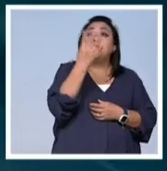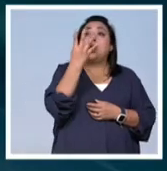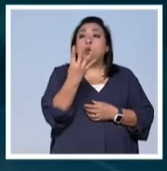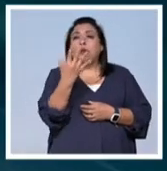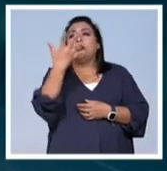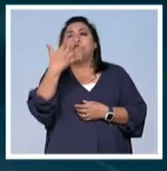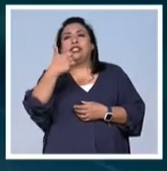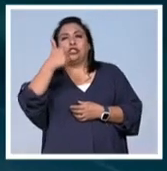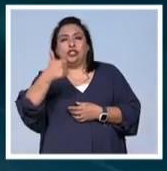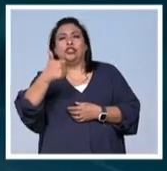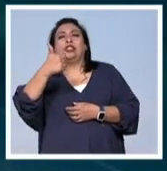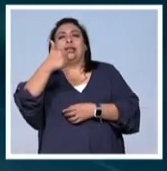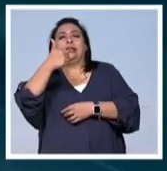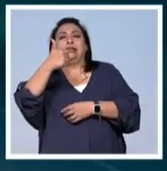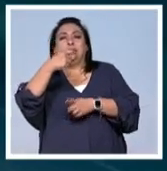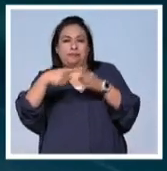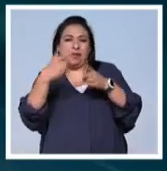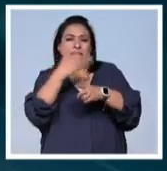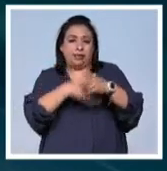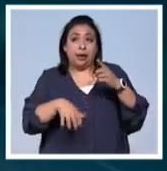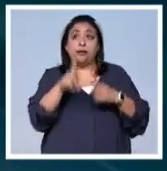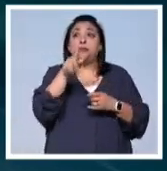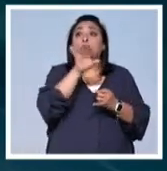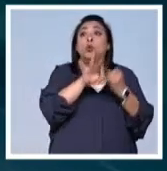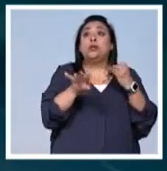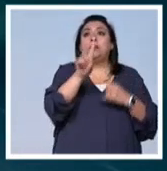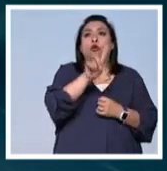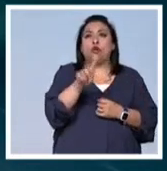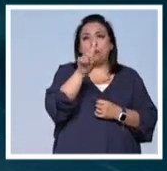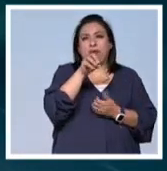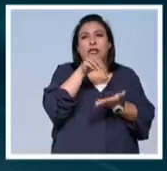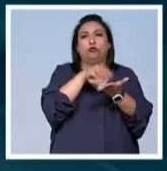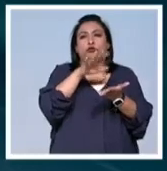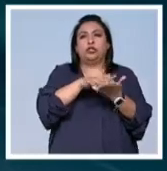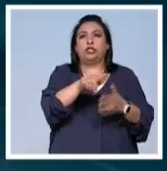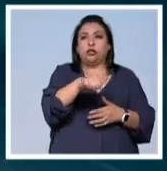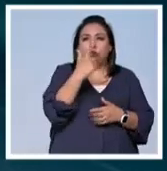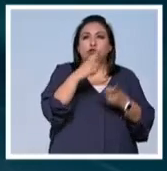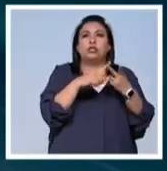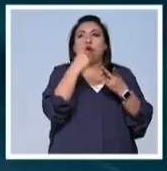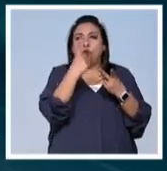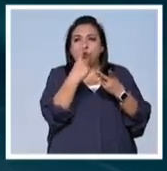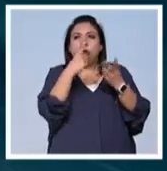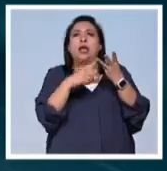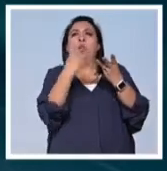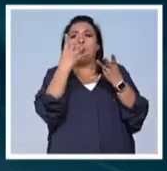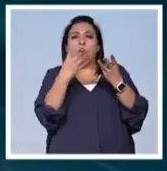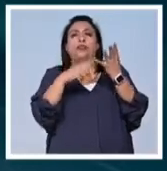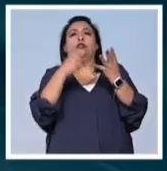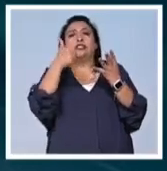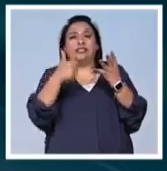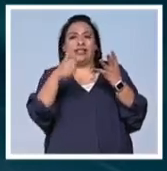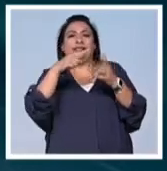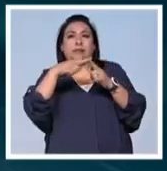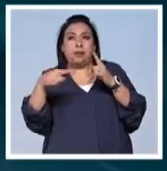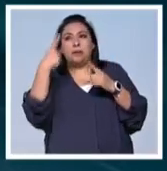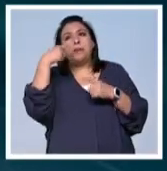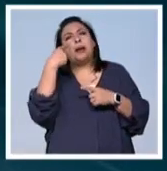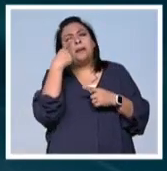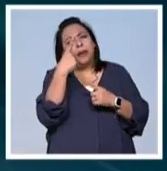5 y a las 6:30 por último los domingos las citas a las 12 a la una a las 4 y a las 6:30 para